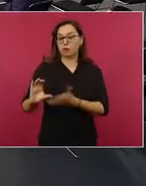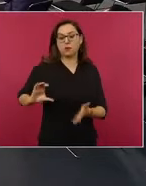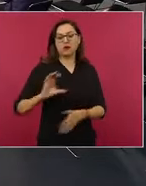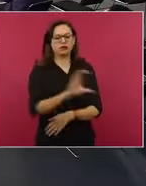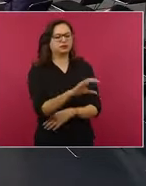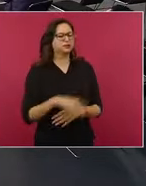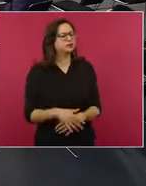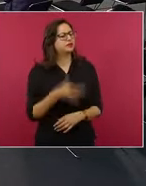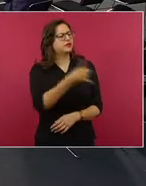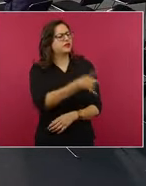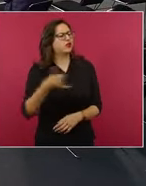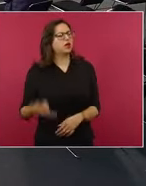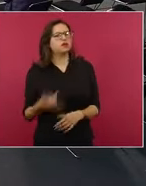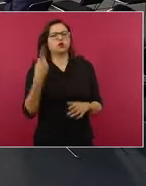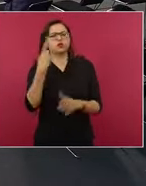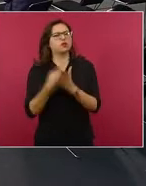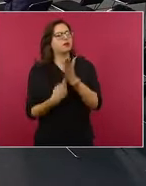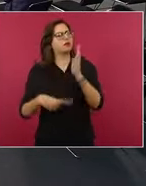pesos. ¿Cuánto?